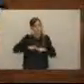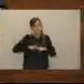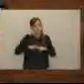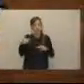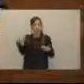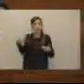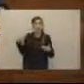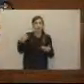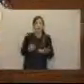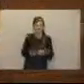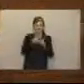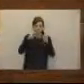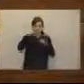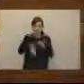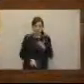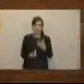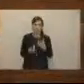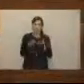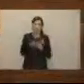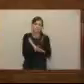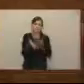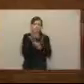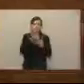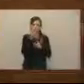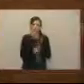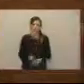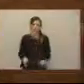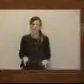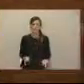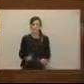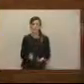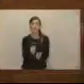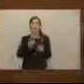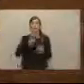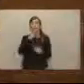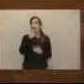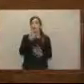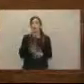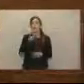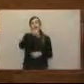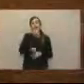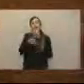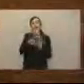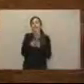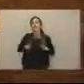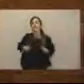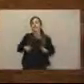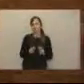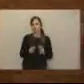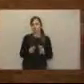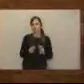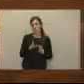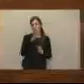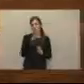del todo insuficientes. Señorías, ya les adelanto que esto es solo el principio. No habrá